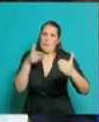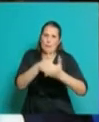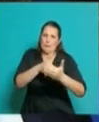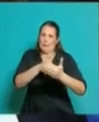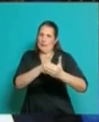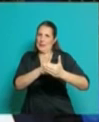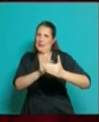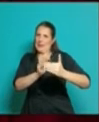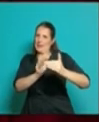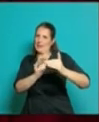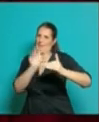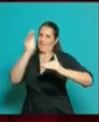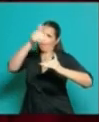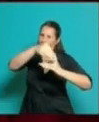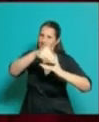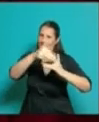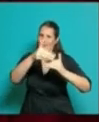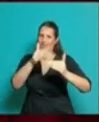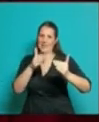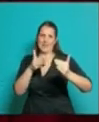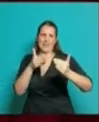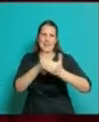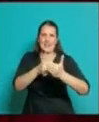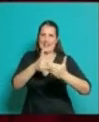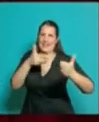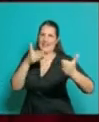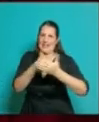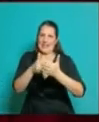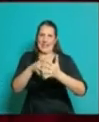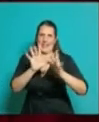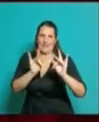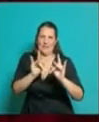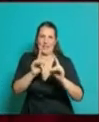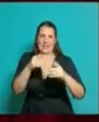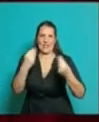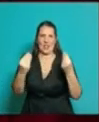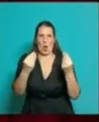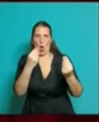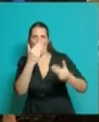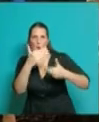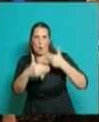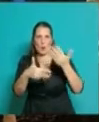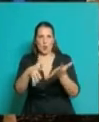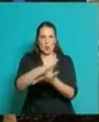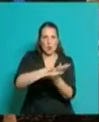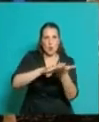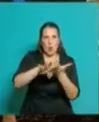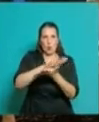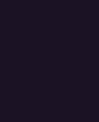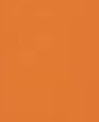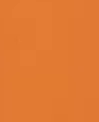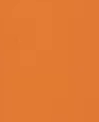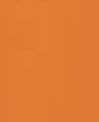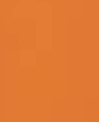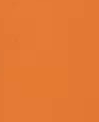Parece que son motivos ajenos a su gestión, ¿no?, estos aumentos en la pobreza, como si la responsabilidad de él no estuviera.